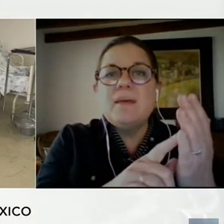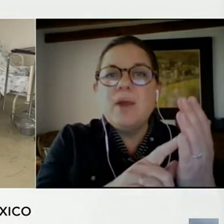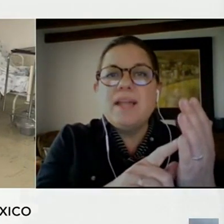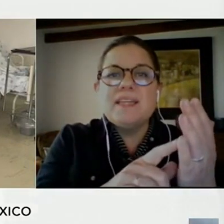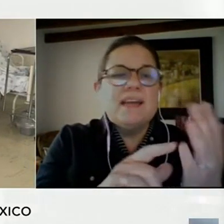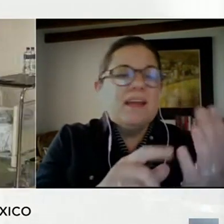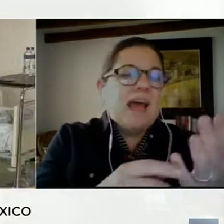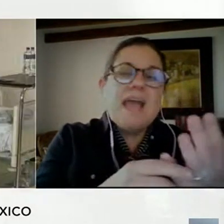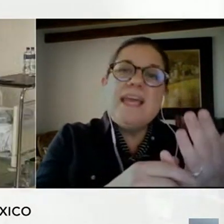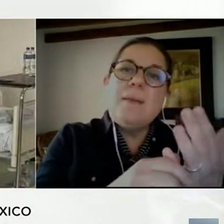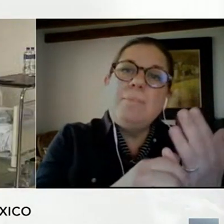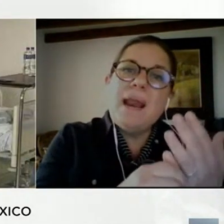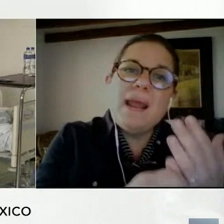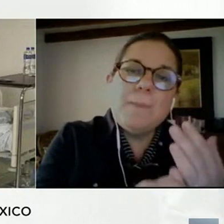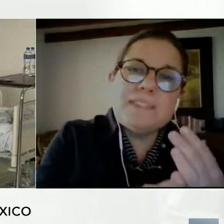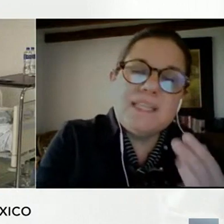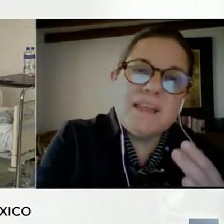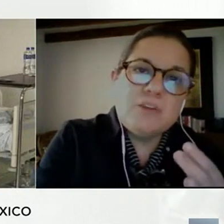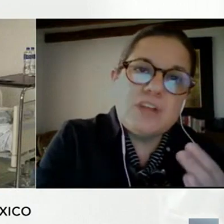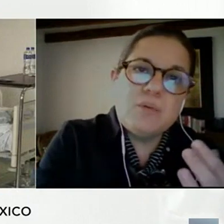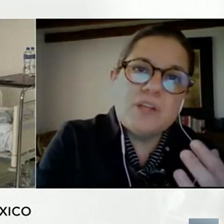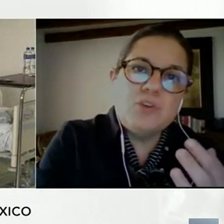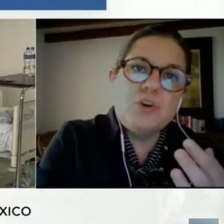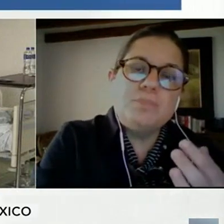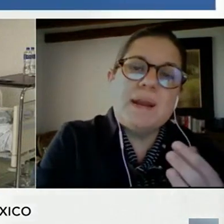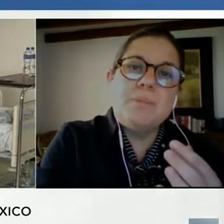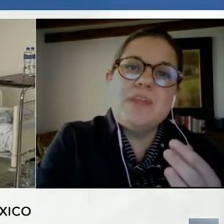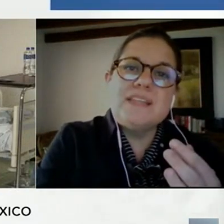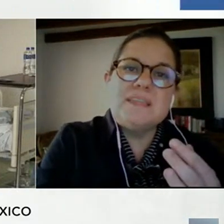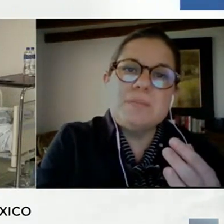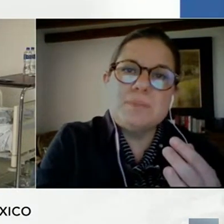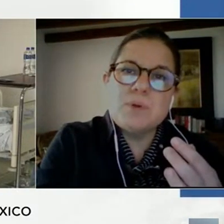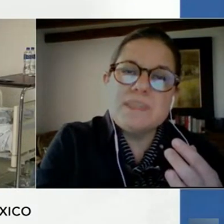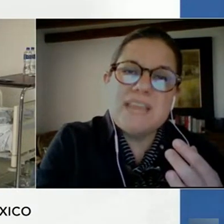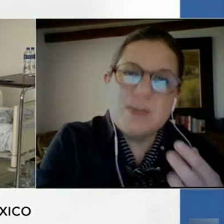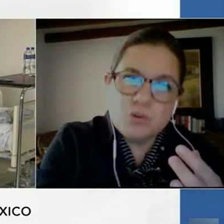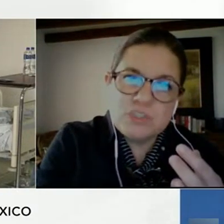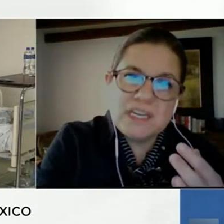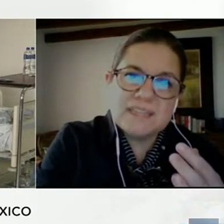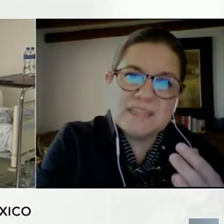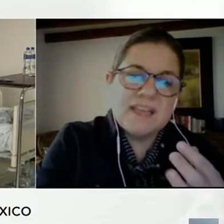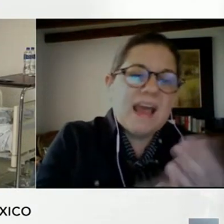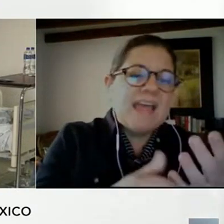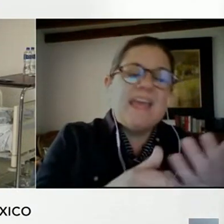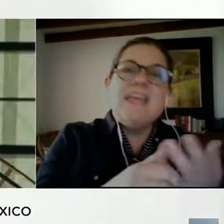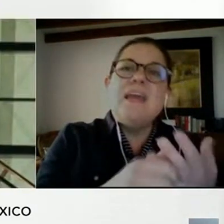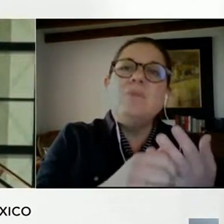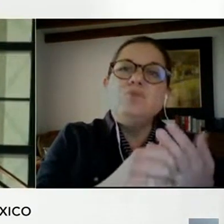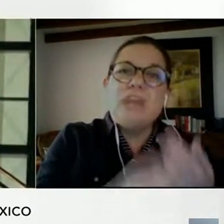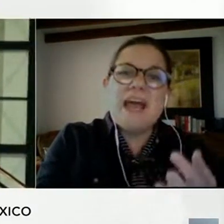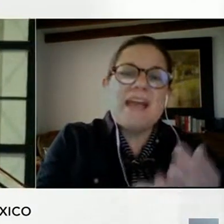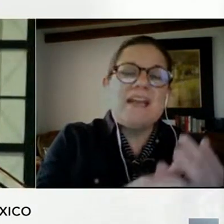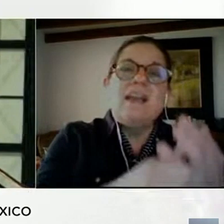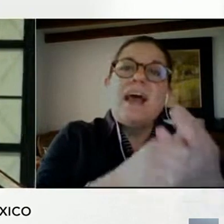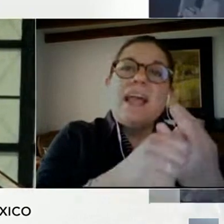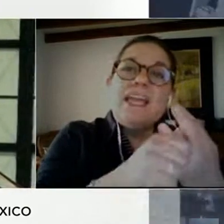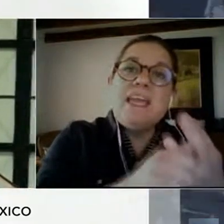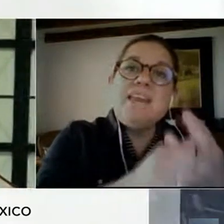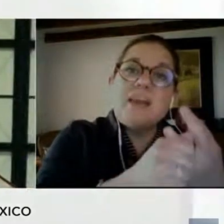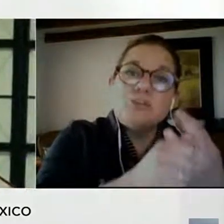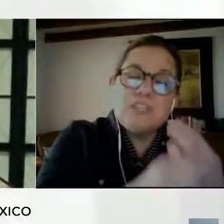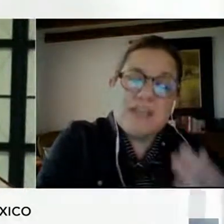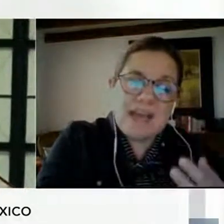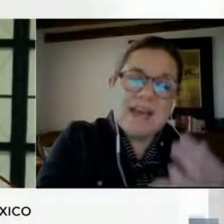no hay manera de darle la vuelta. Hay que ampliar la capacidad de los laboratorios para poder hacer más pruebas diagnósticas. Hay que ir a buscar